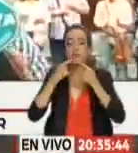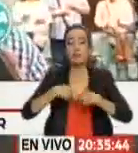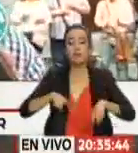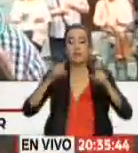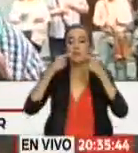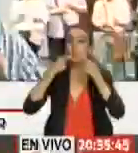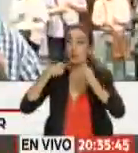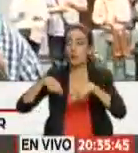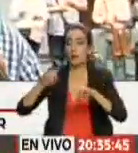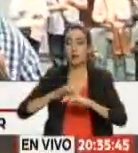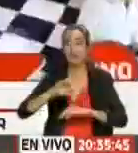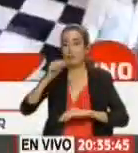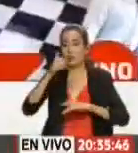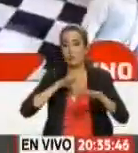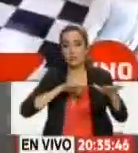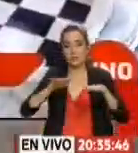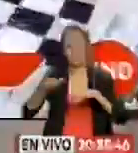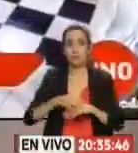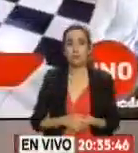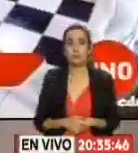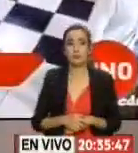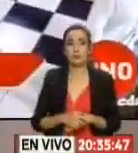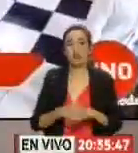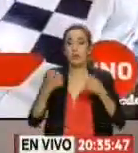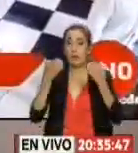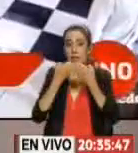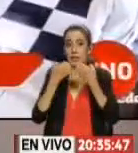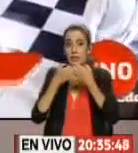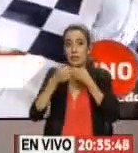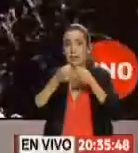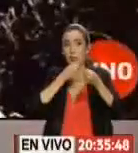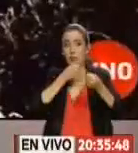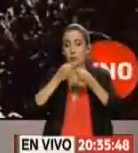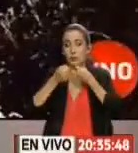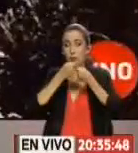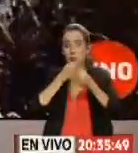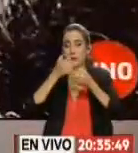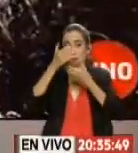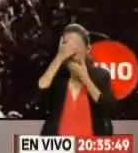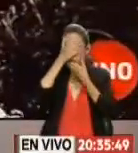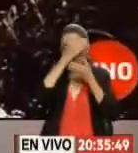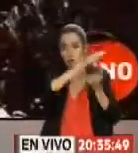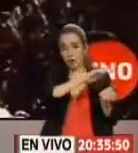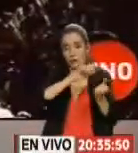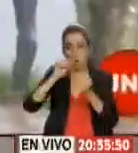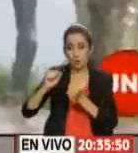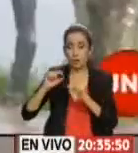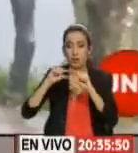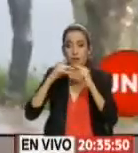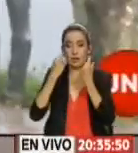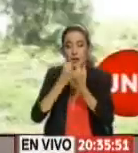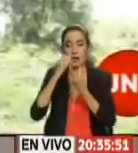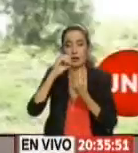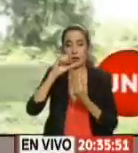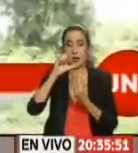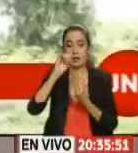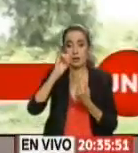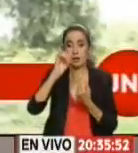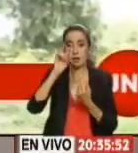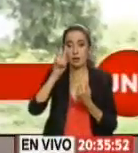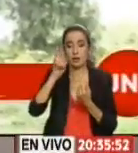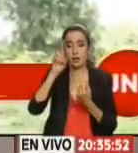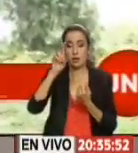Guayaquil y otras actividades. El equipo periodístico de Diario El Comercio fue secuestrado y asesinado por miembros del grupo terrorista Oliver